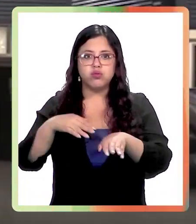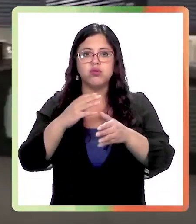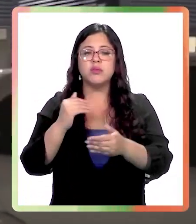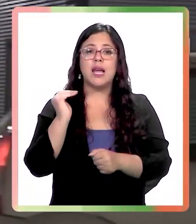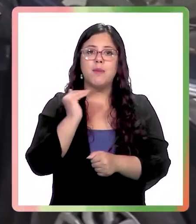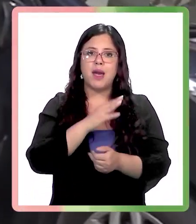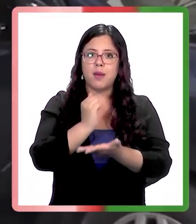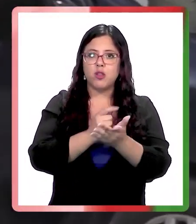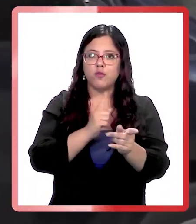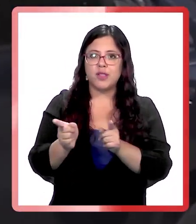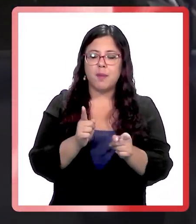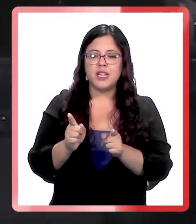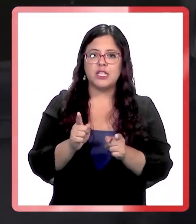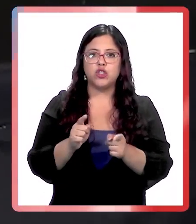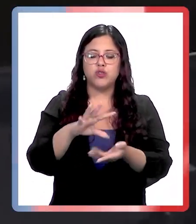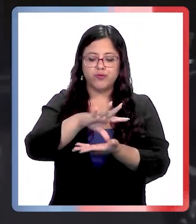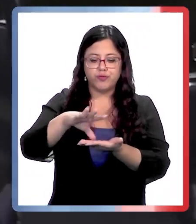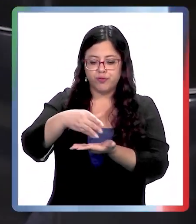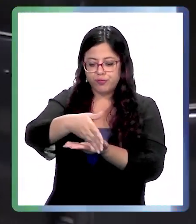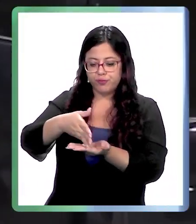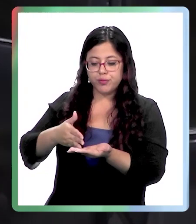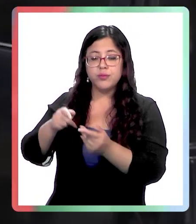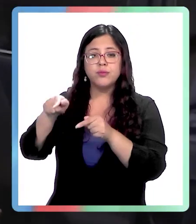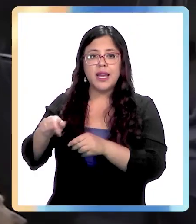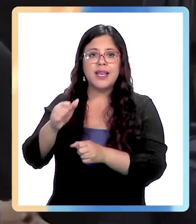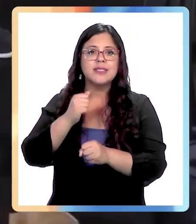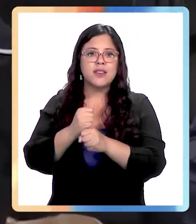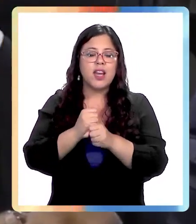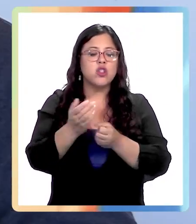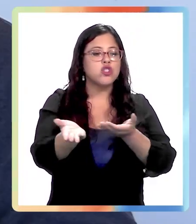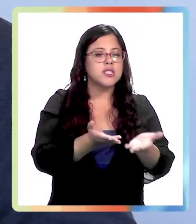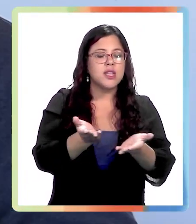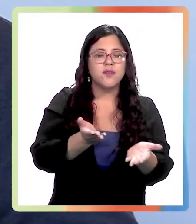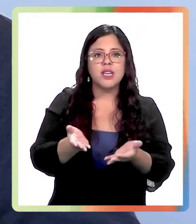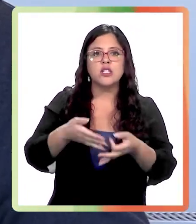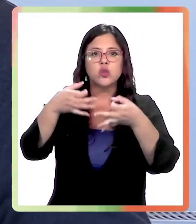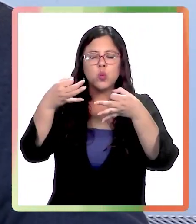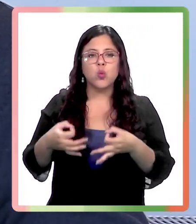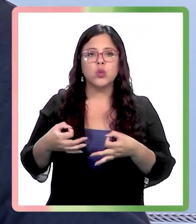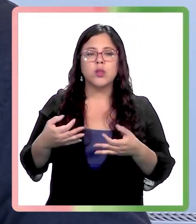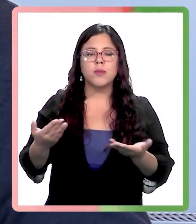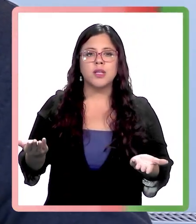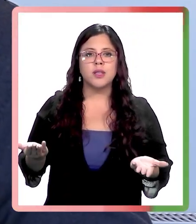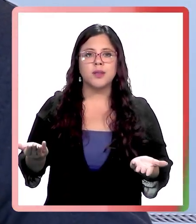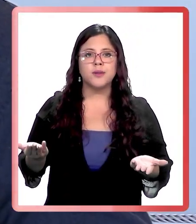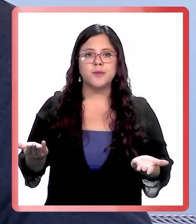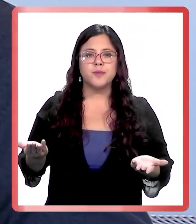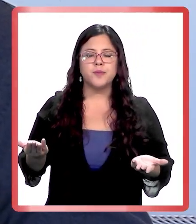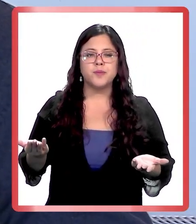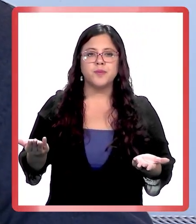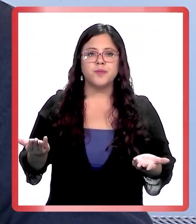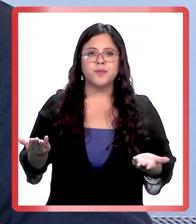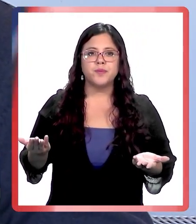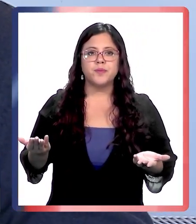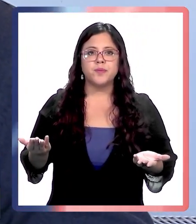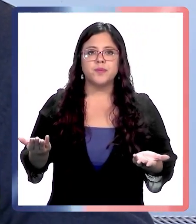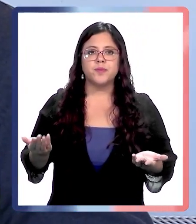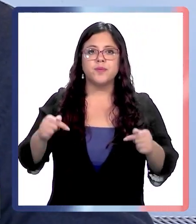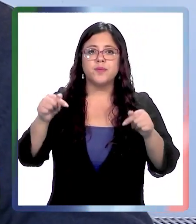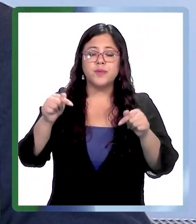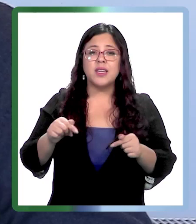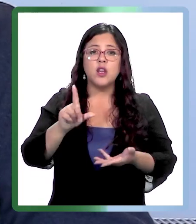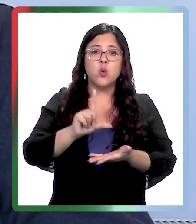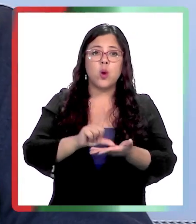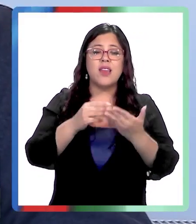la tramitación en frontera. Se ha estado trabajando con todos los servicios que operan, tanto